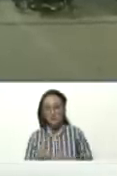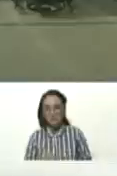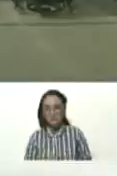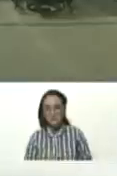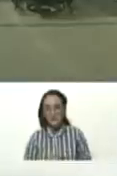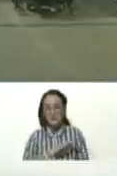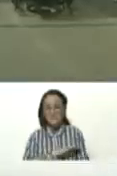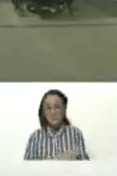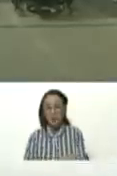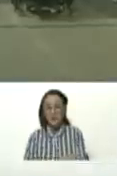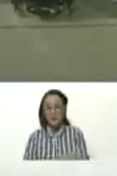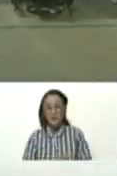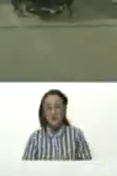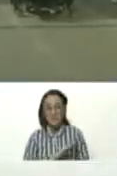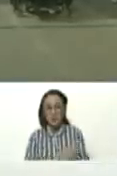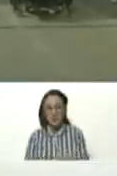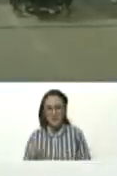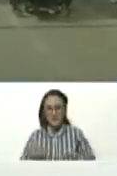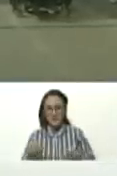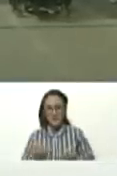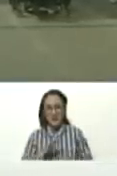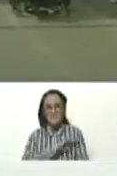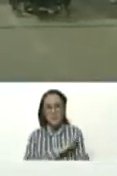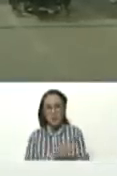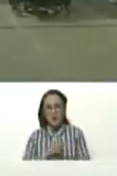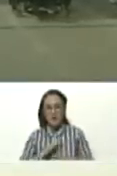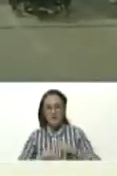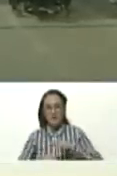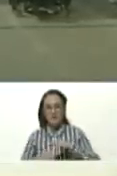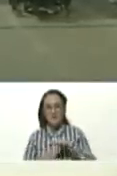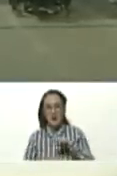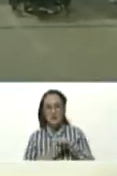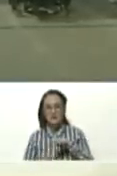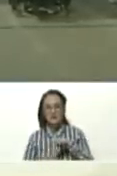de poder. Poder verdadero, el poder de la base.